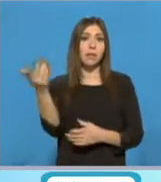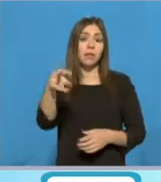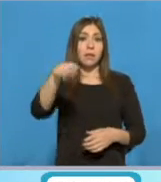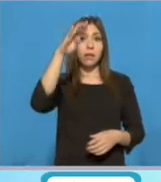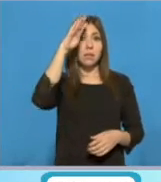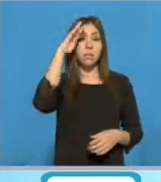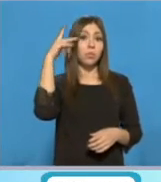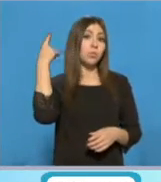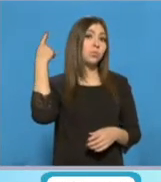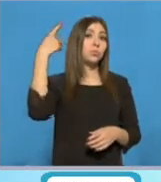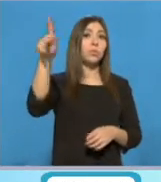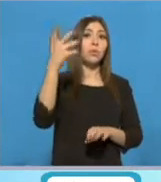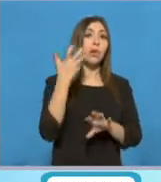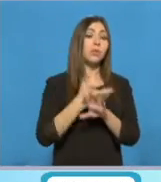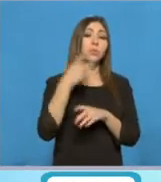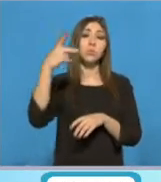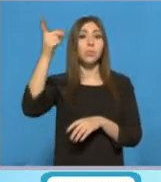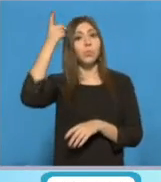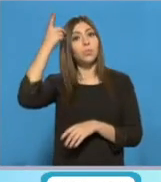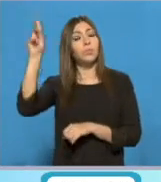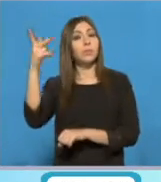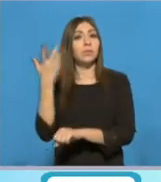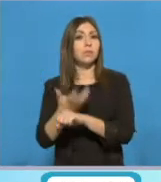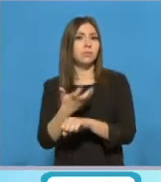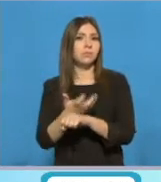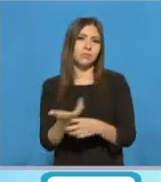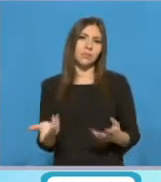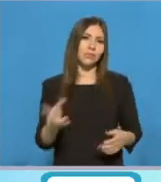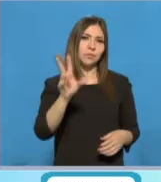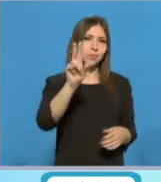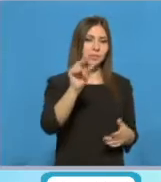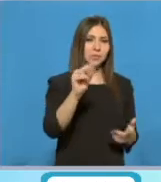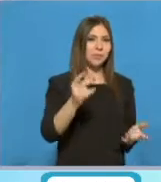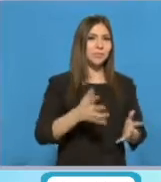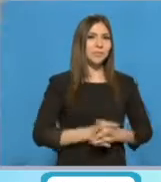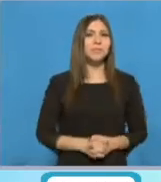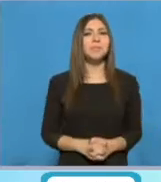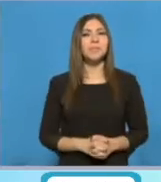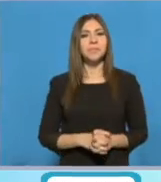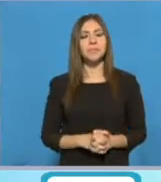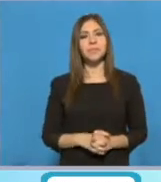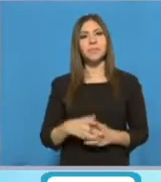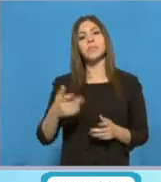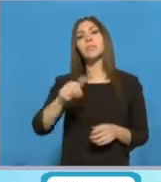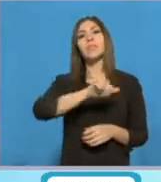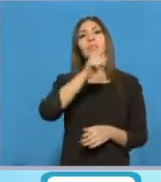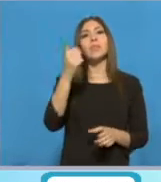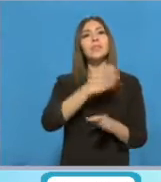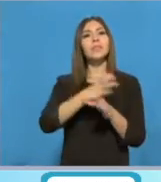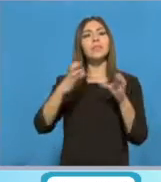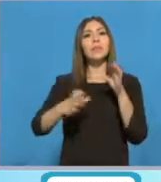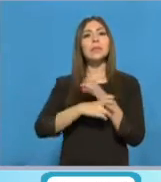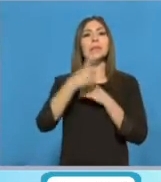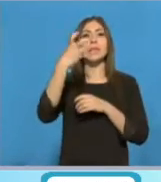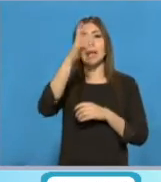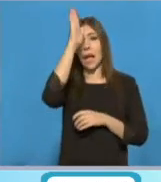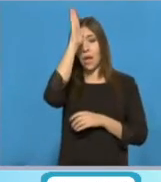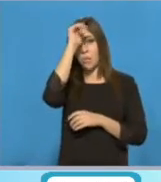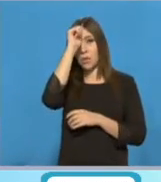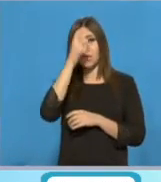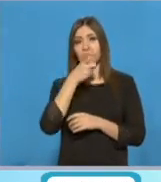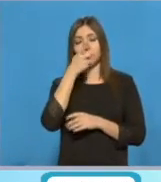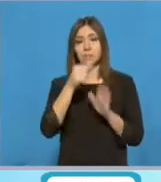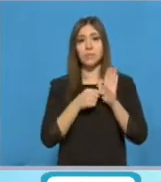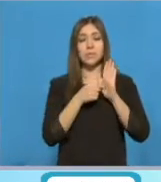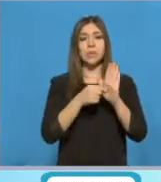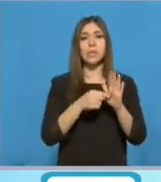pertenece a Estados Unidos. Es un estado más, hay que poner una estrellita más, ¿no? Sí, ¿no? En efecto, una de las cosas que dice este tratado es que